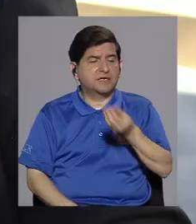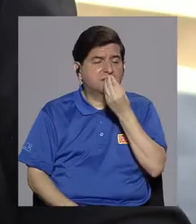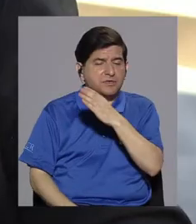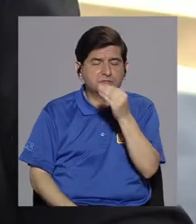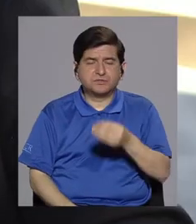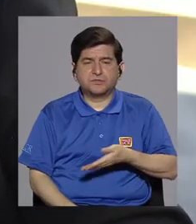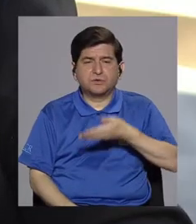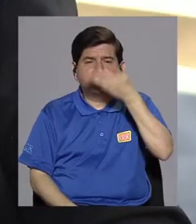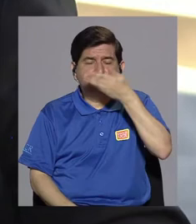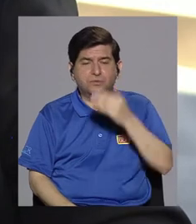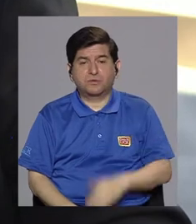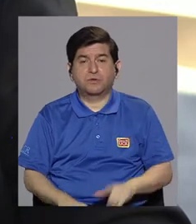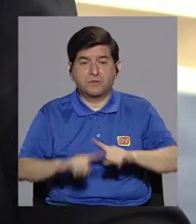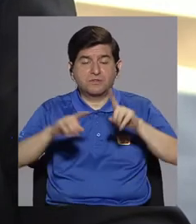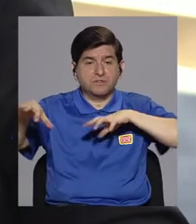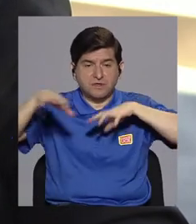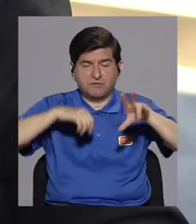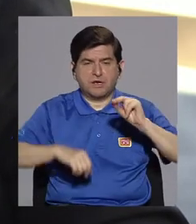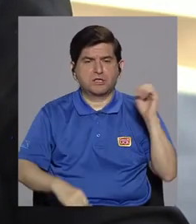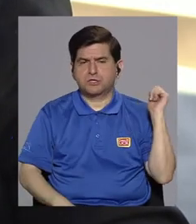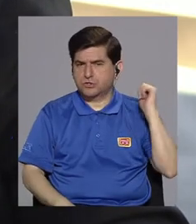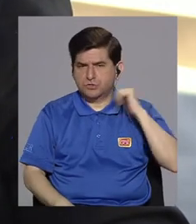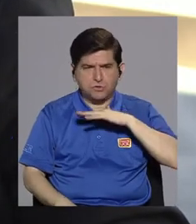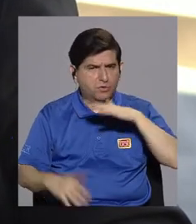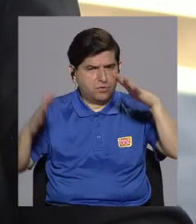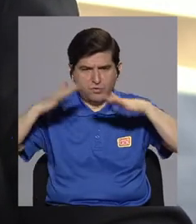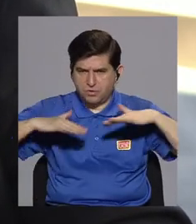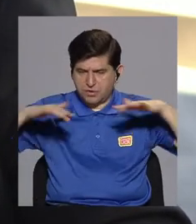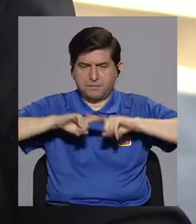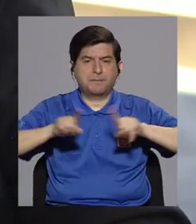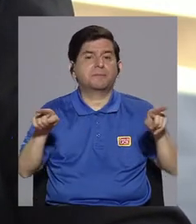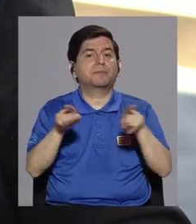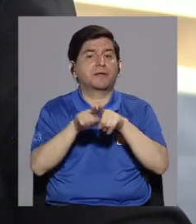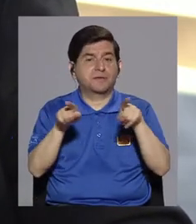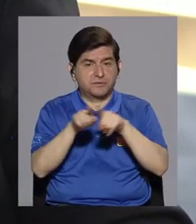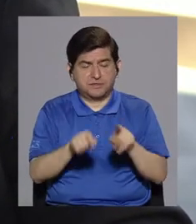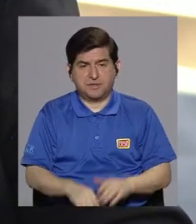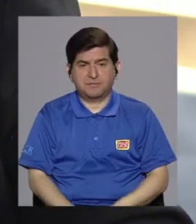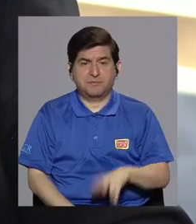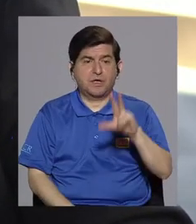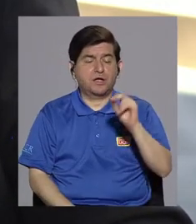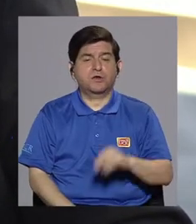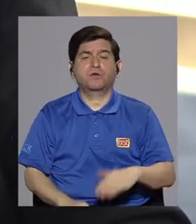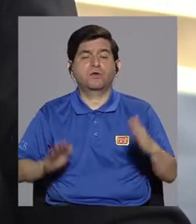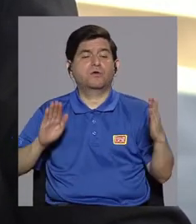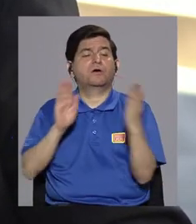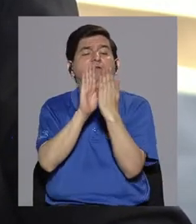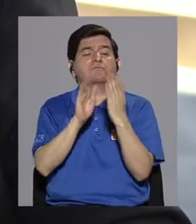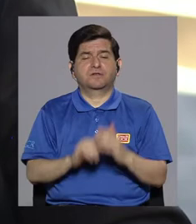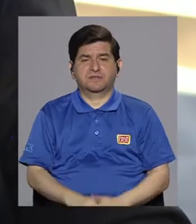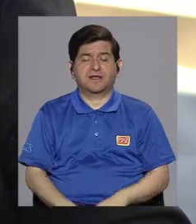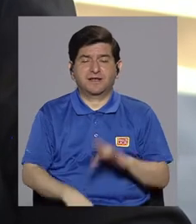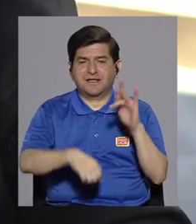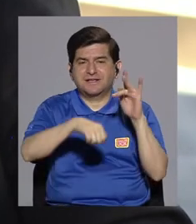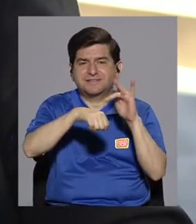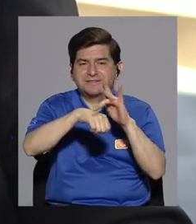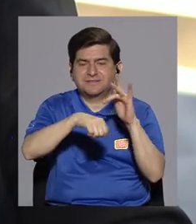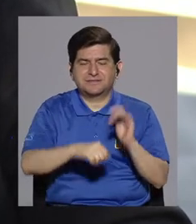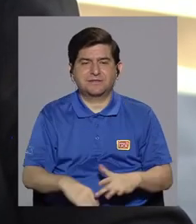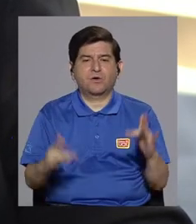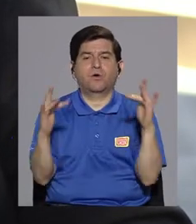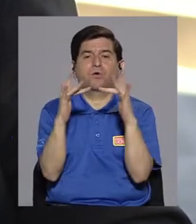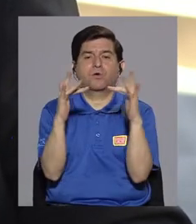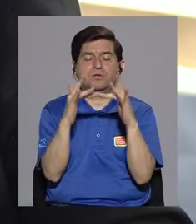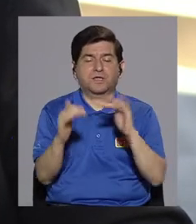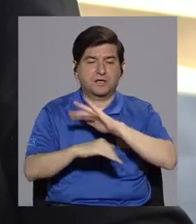respiración. Hay que tomar medidas para que no haya contaminación ambiental, pero también hay que tomar medidas para que no haya exposición, es decir, contacto. En los hogares. En los